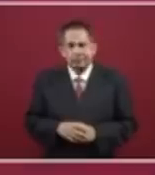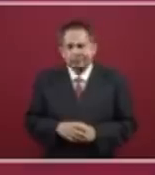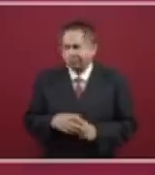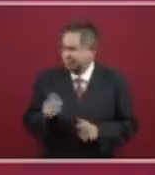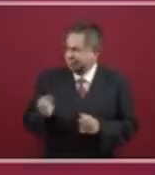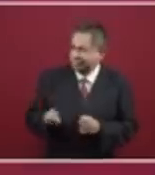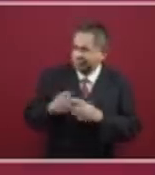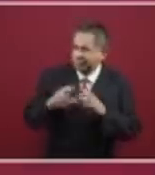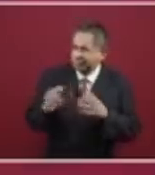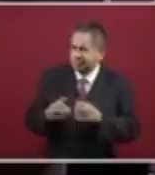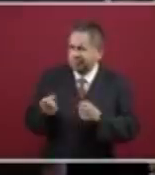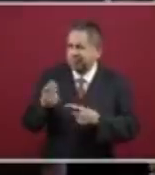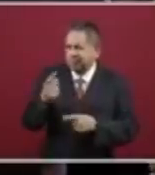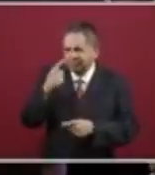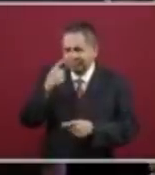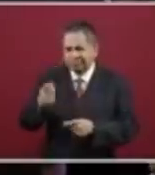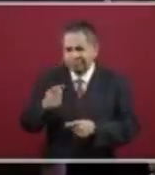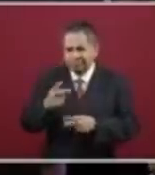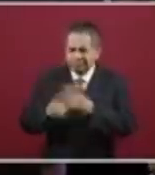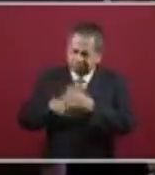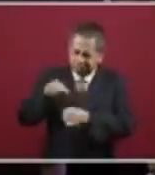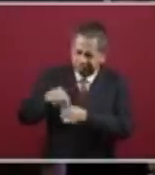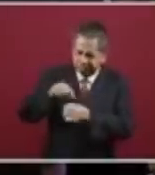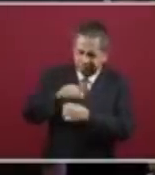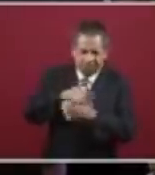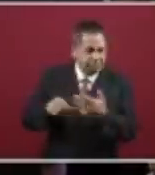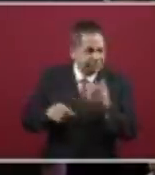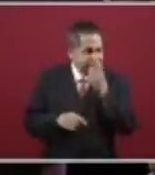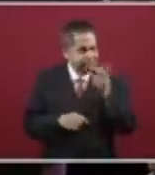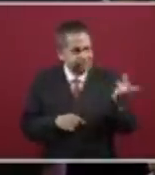¿cuántos fueron los que votaron en contra?